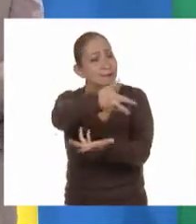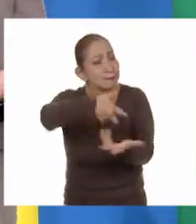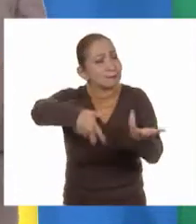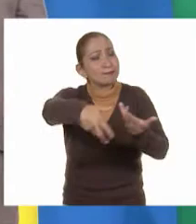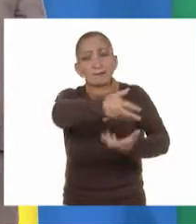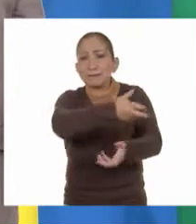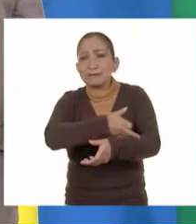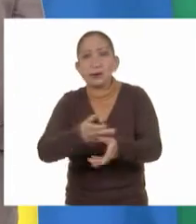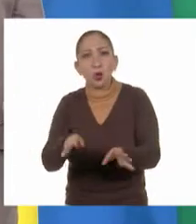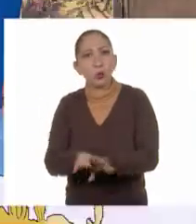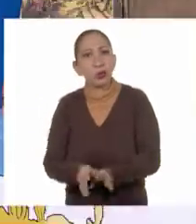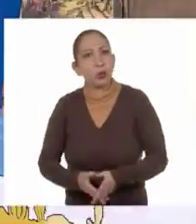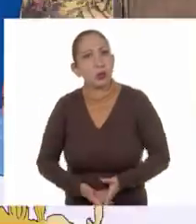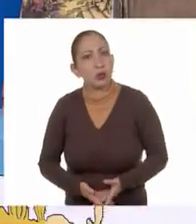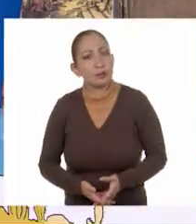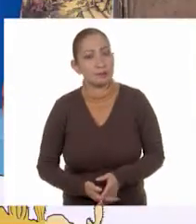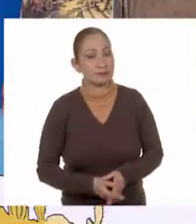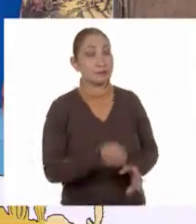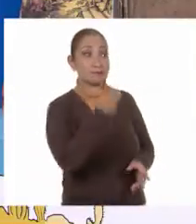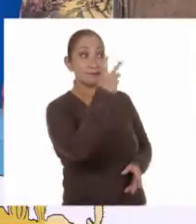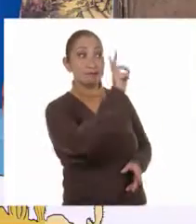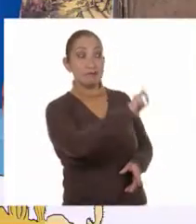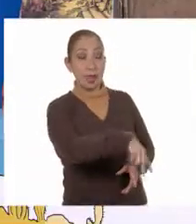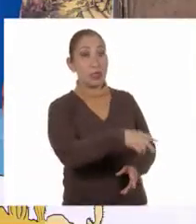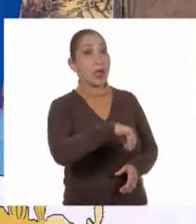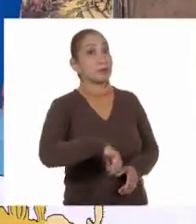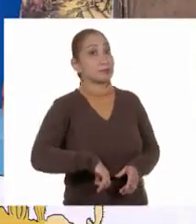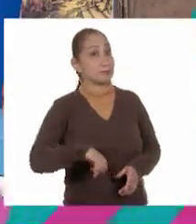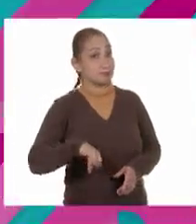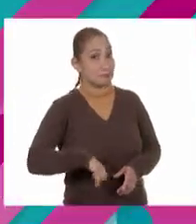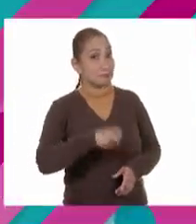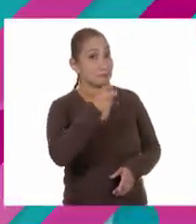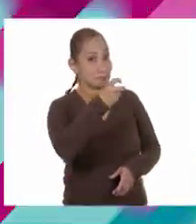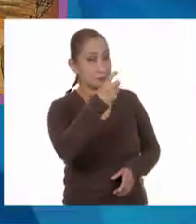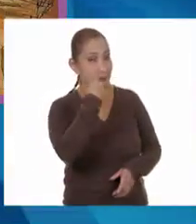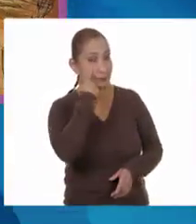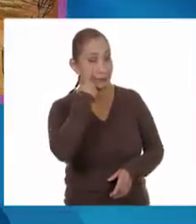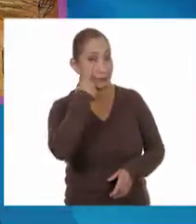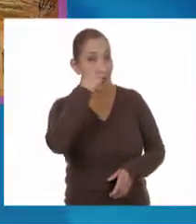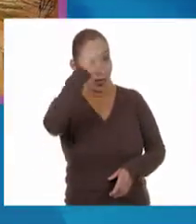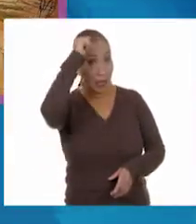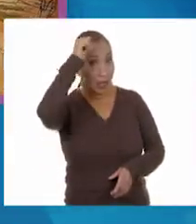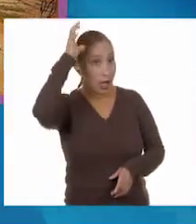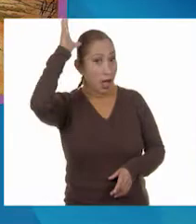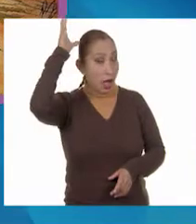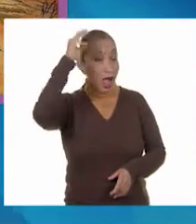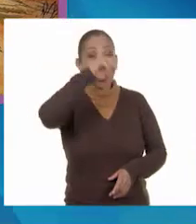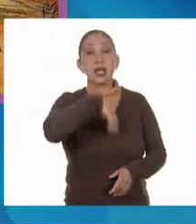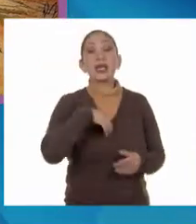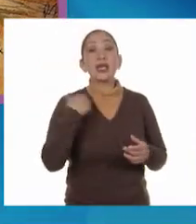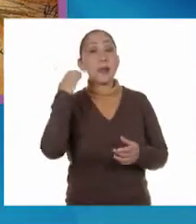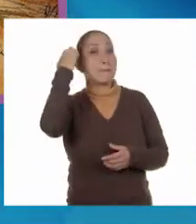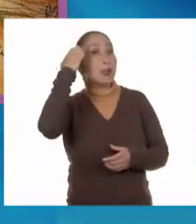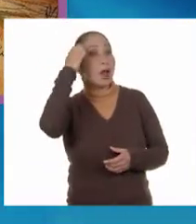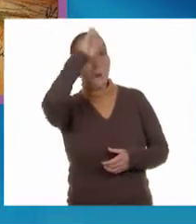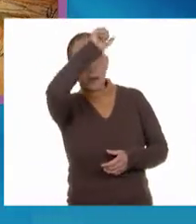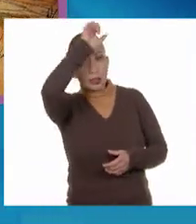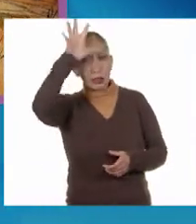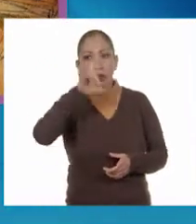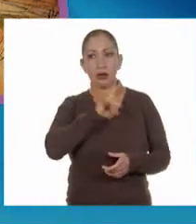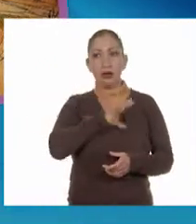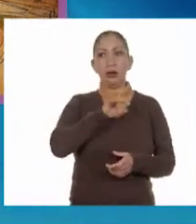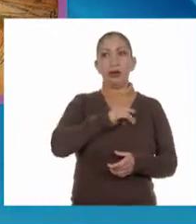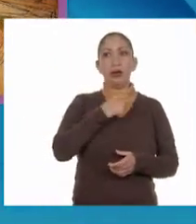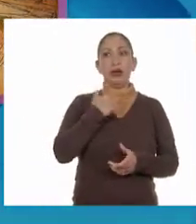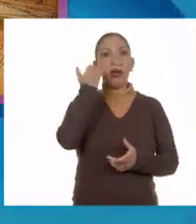sus familias? Es una pregunta muy interesante. Los mexicas y su dirigente Moctezuma estaban atemorizados por